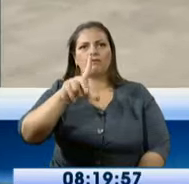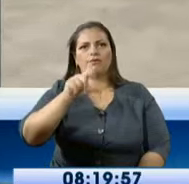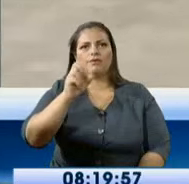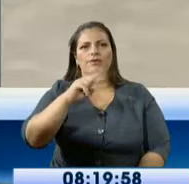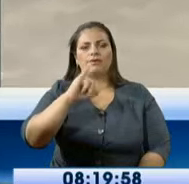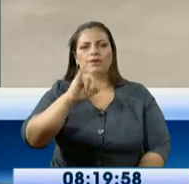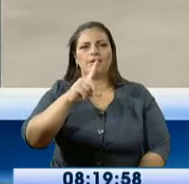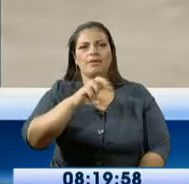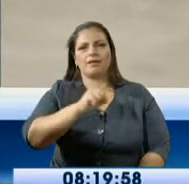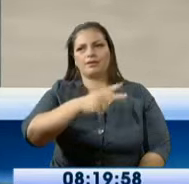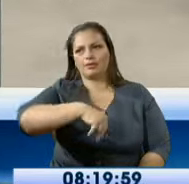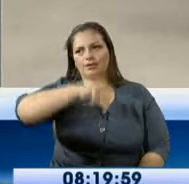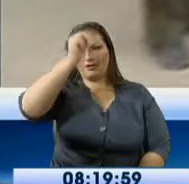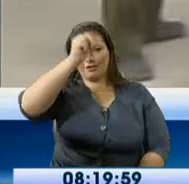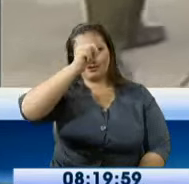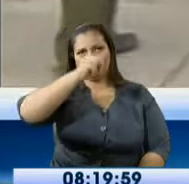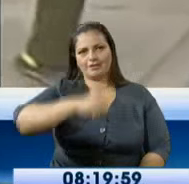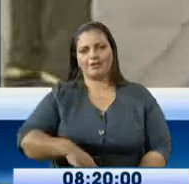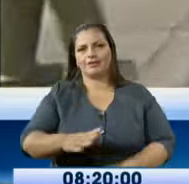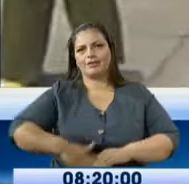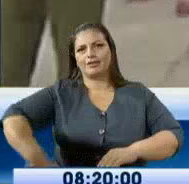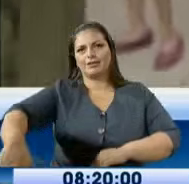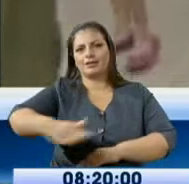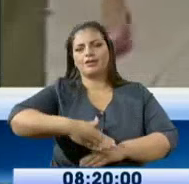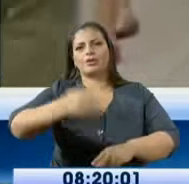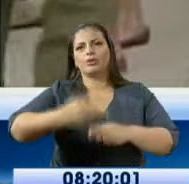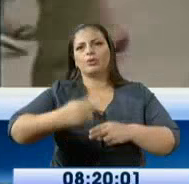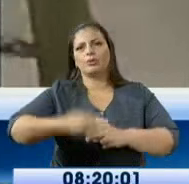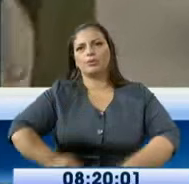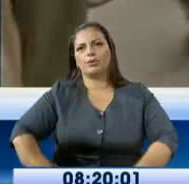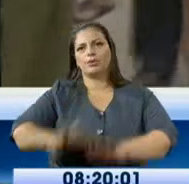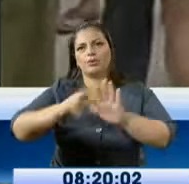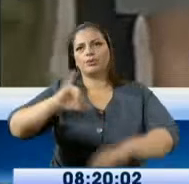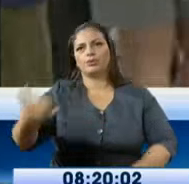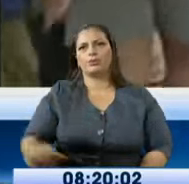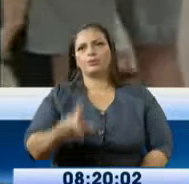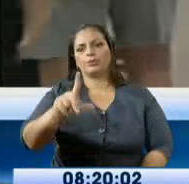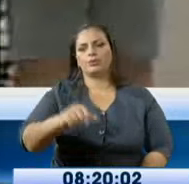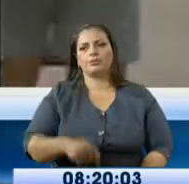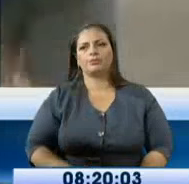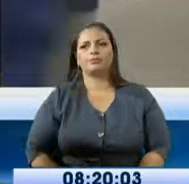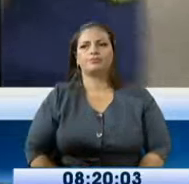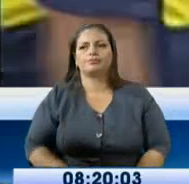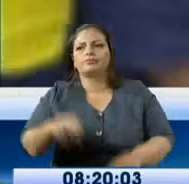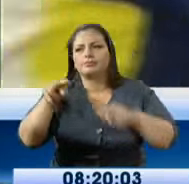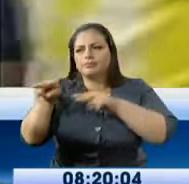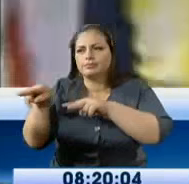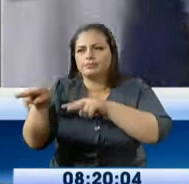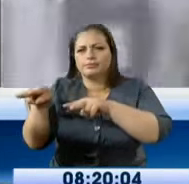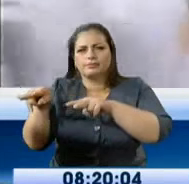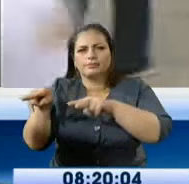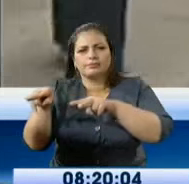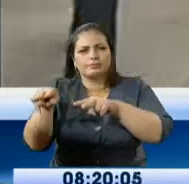poco más gráficamente, valga la redundancia. Miren un poco cómo es que estas familias están